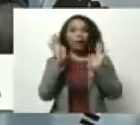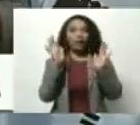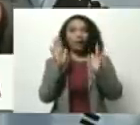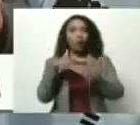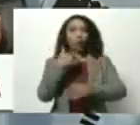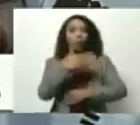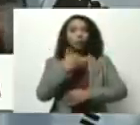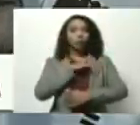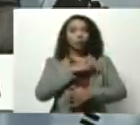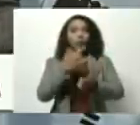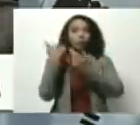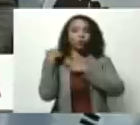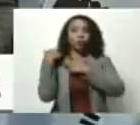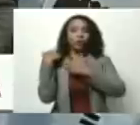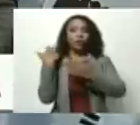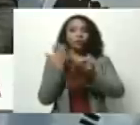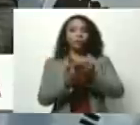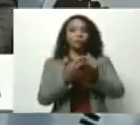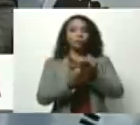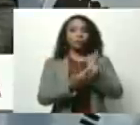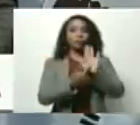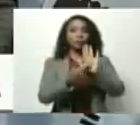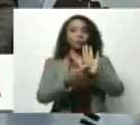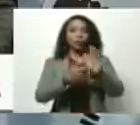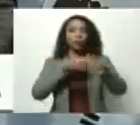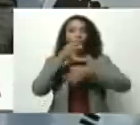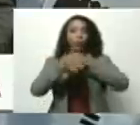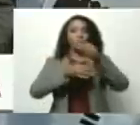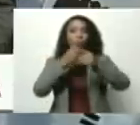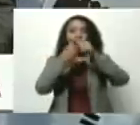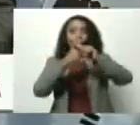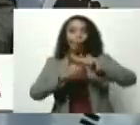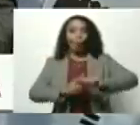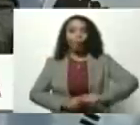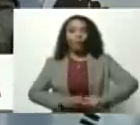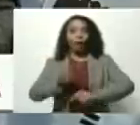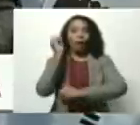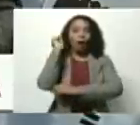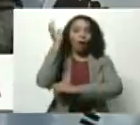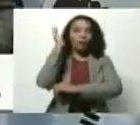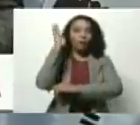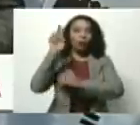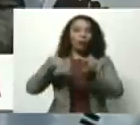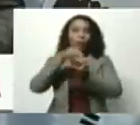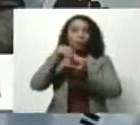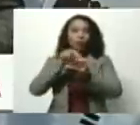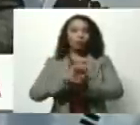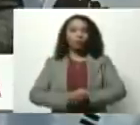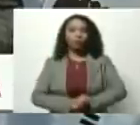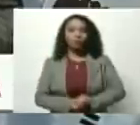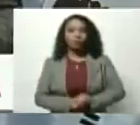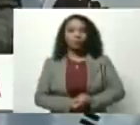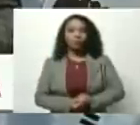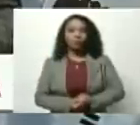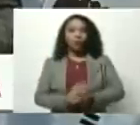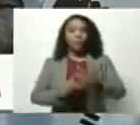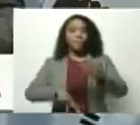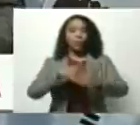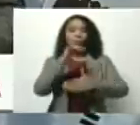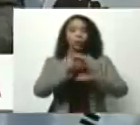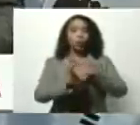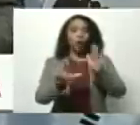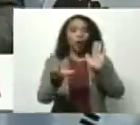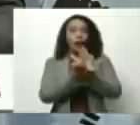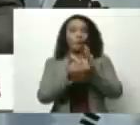nos tocó presentar nuestra locución de rendición de cuentas ante la Asamblea Nacional, de un proyecto de ley